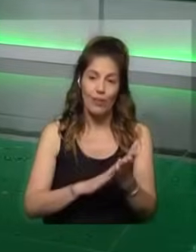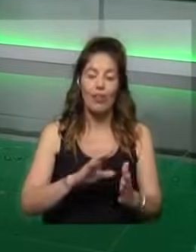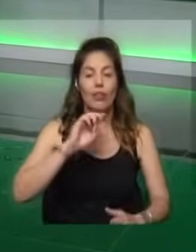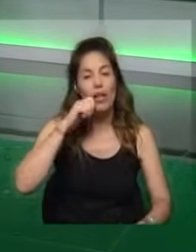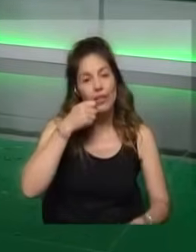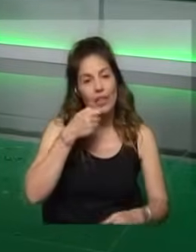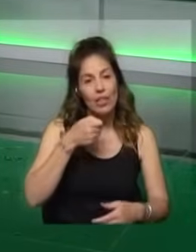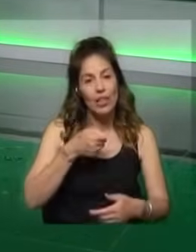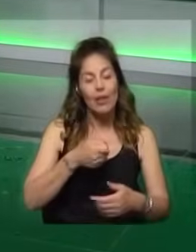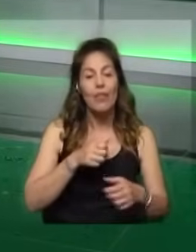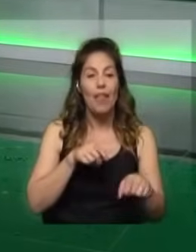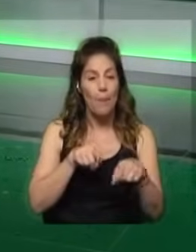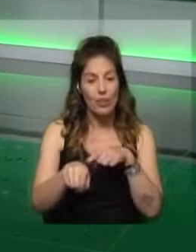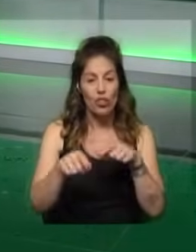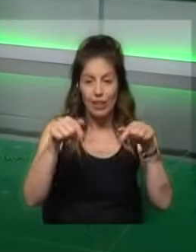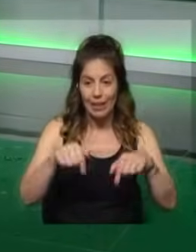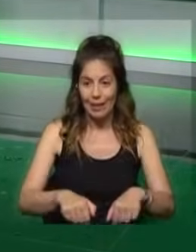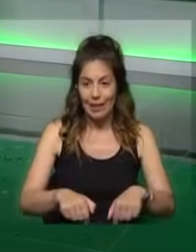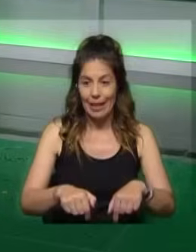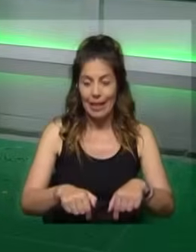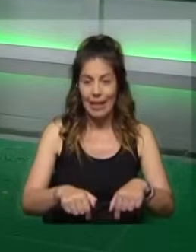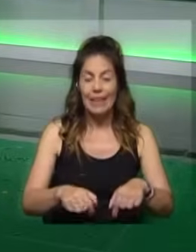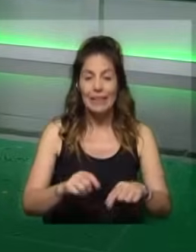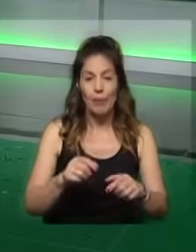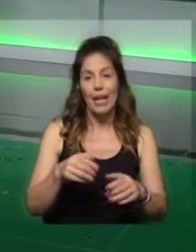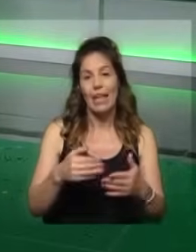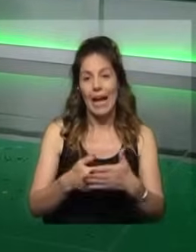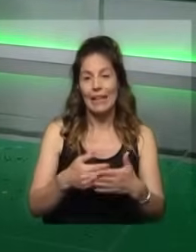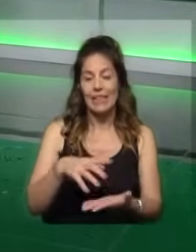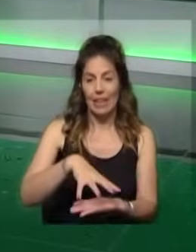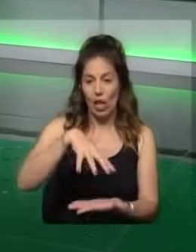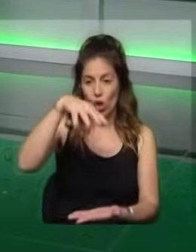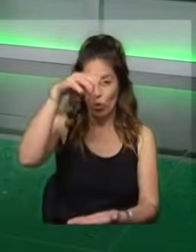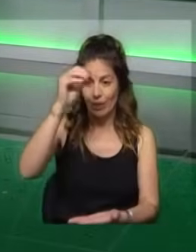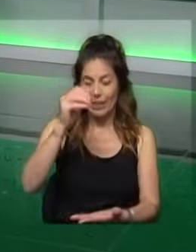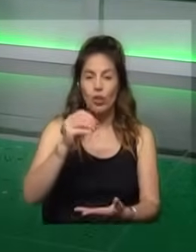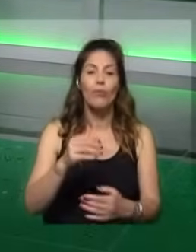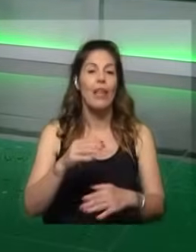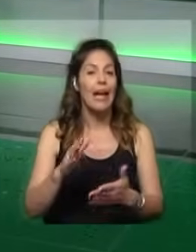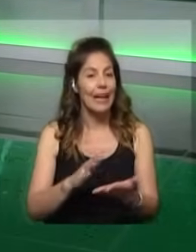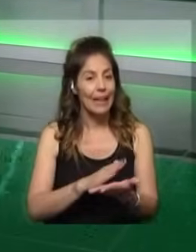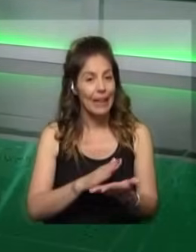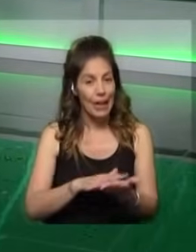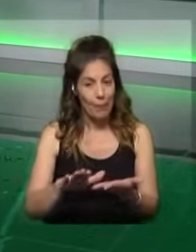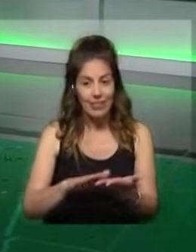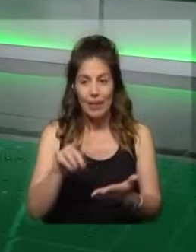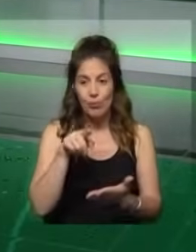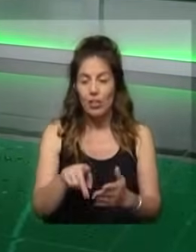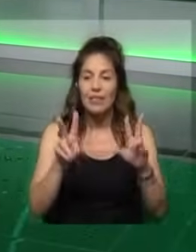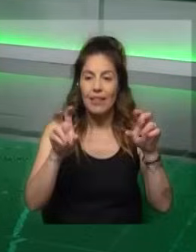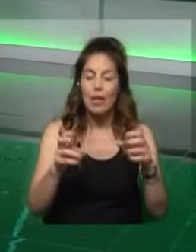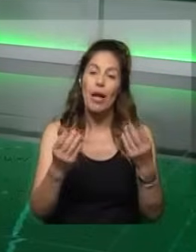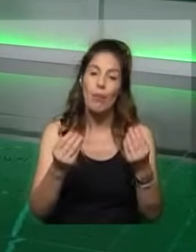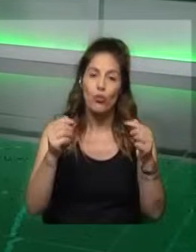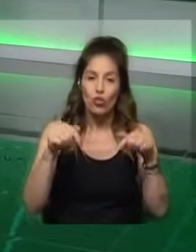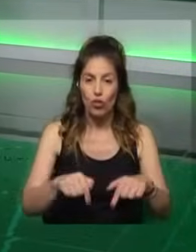se hizo desde los estudios de TV ciudad y al pie del obelisco bien Y ese Este Bueno repasaremos ese entre muchos otros temas en en la